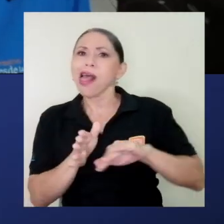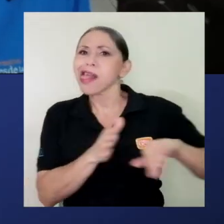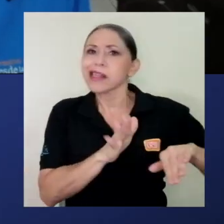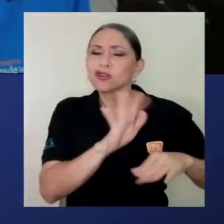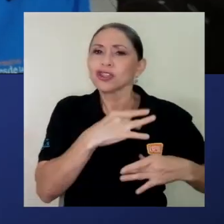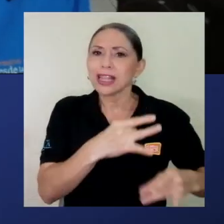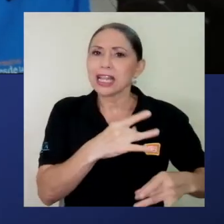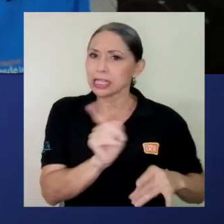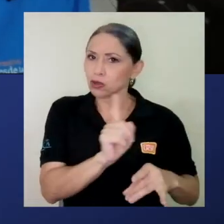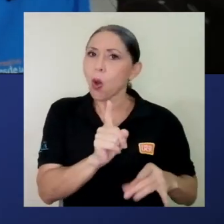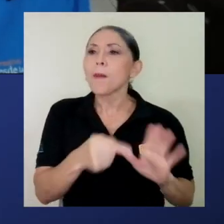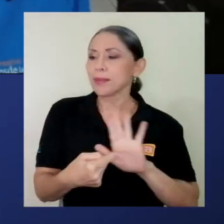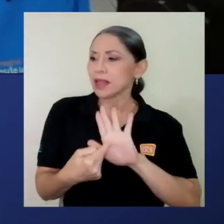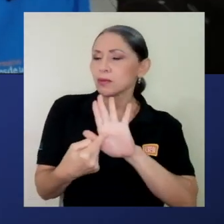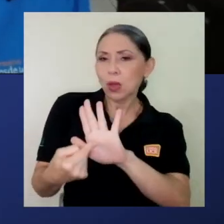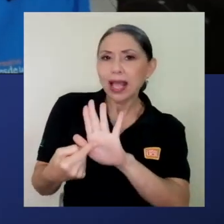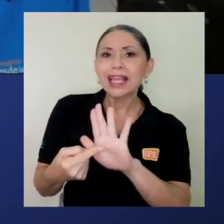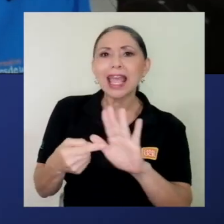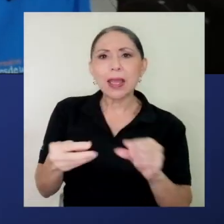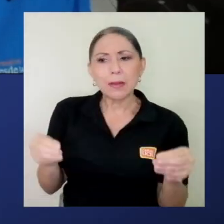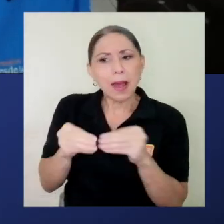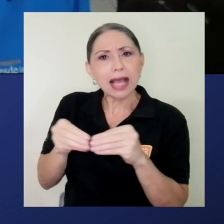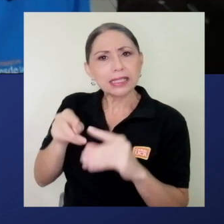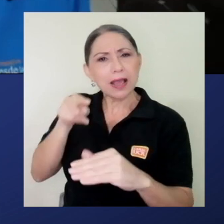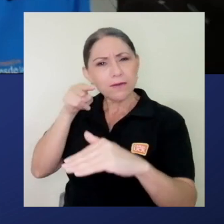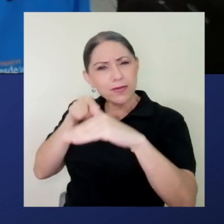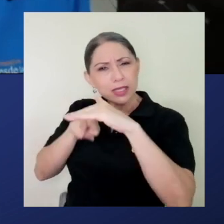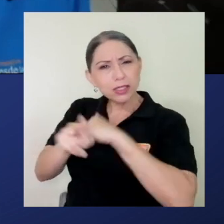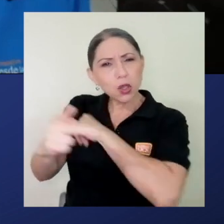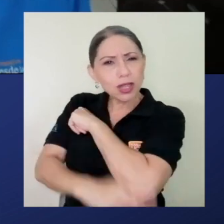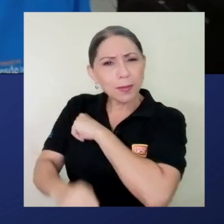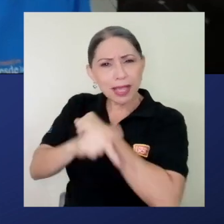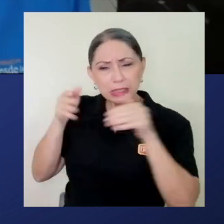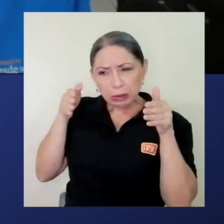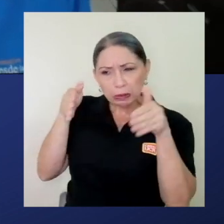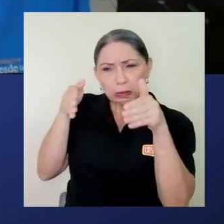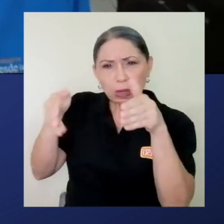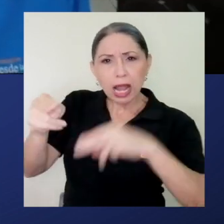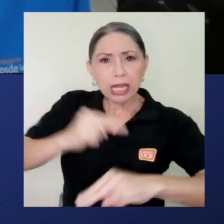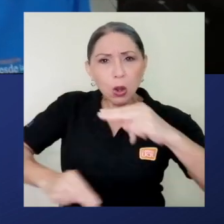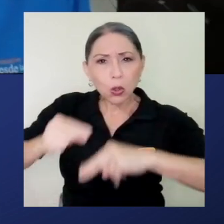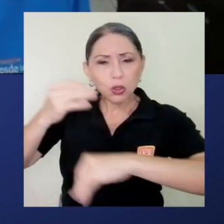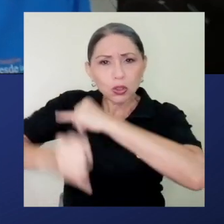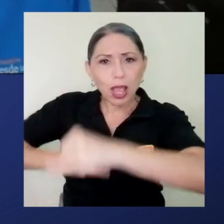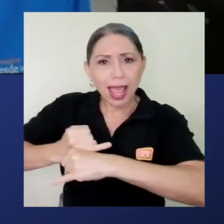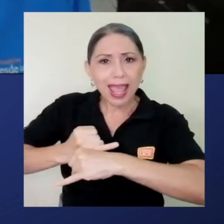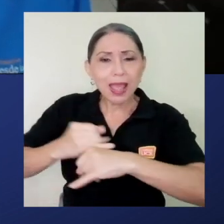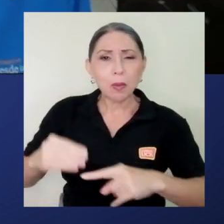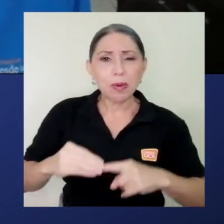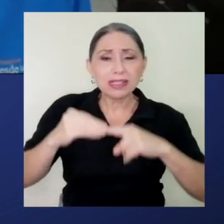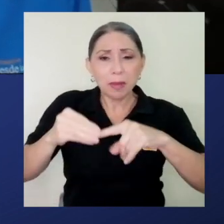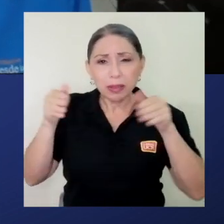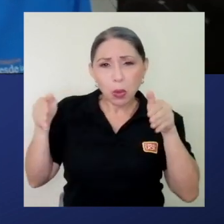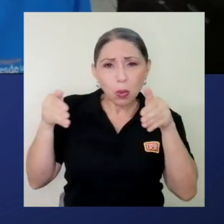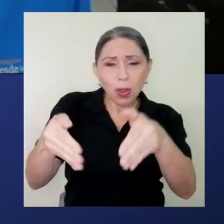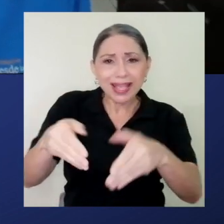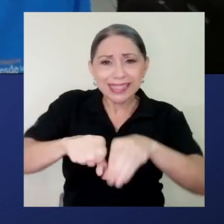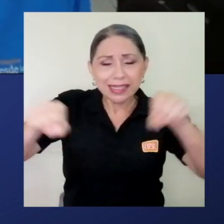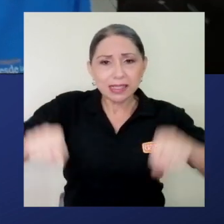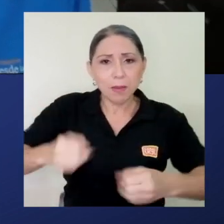que se acentúe esa visión de país orientada hacia los negocios transnacionales y fundamentalmente hacia el sistema